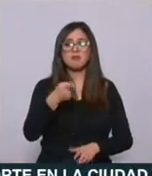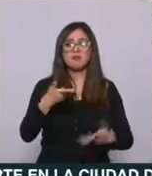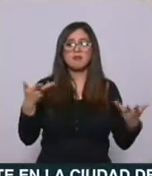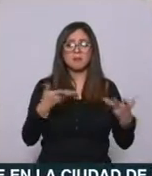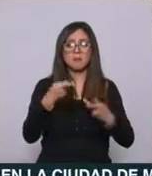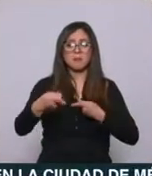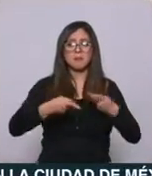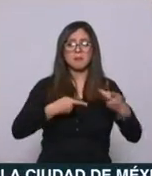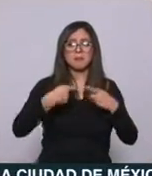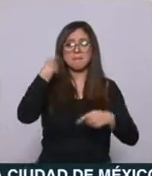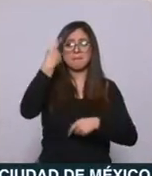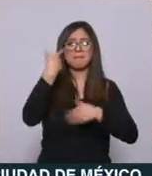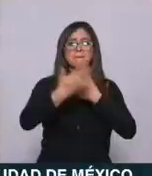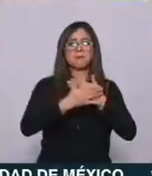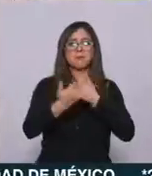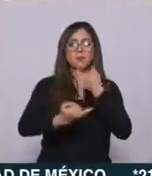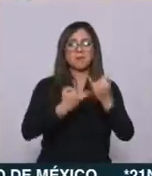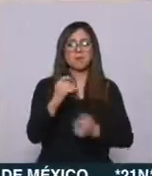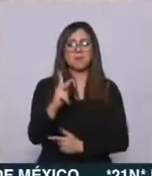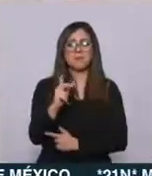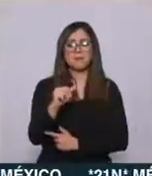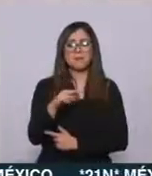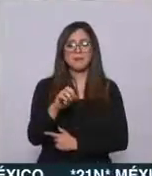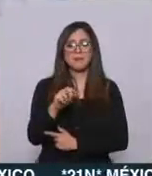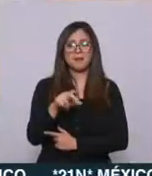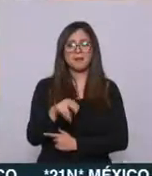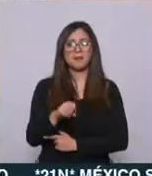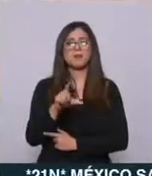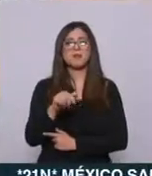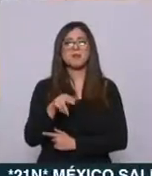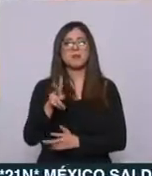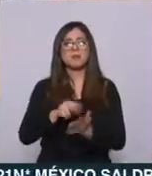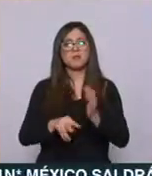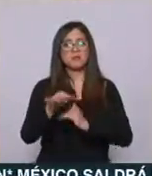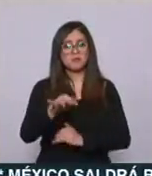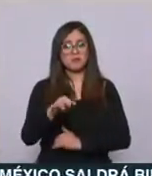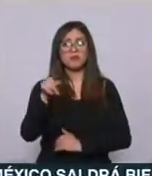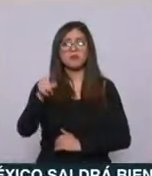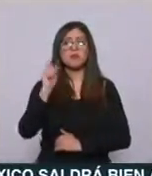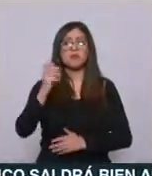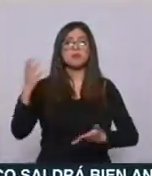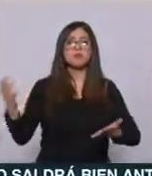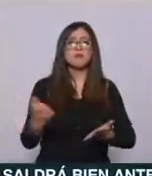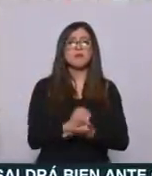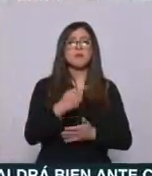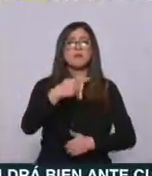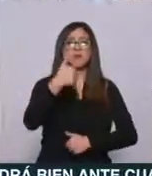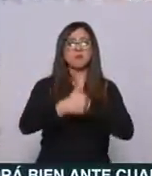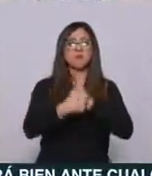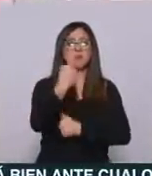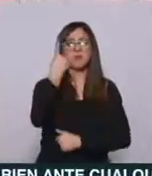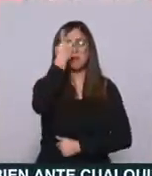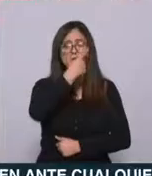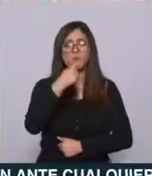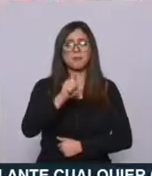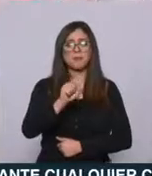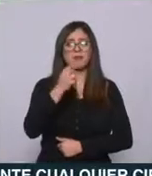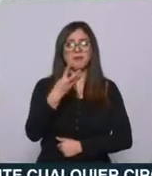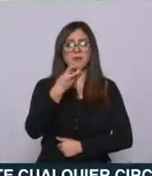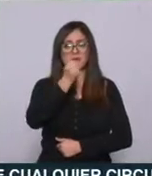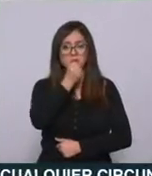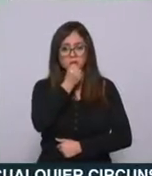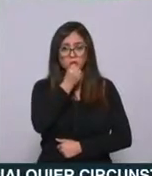como preparación en su camino a los Juegos Panamericanos de Lima 2019. Campuzano ganó la competencia con tiempo de 1 hora y 23